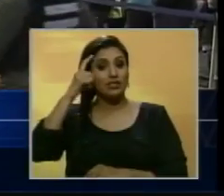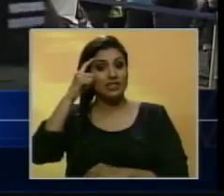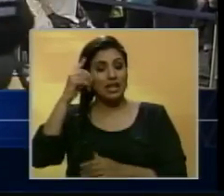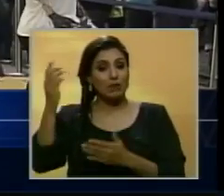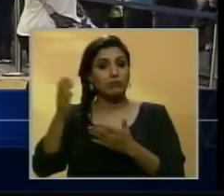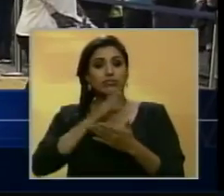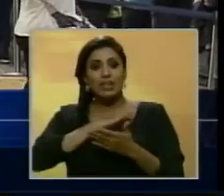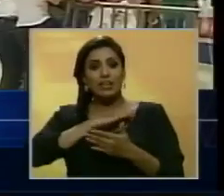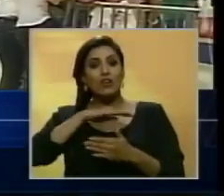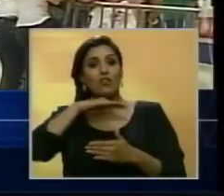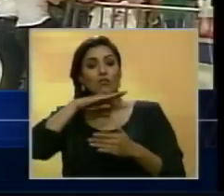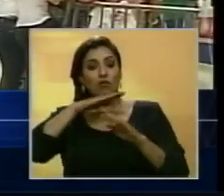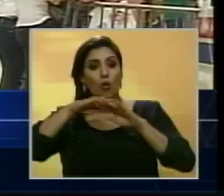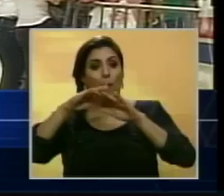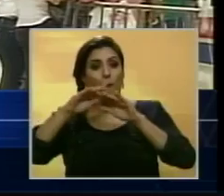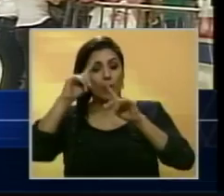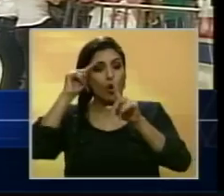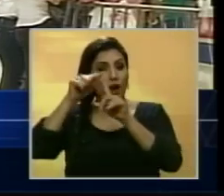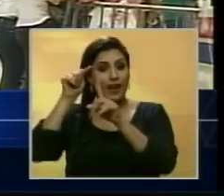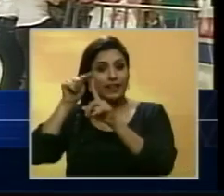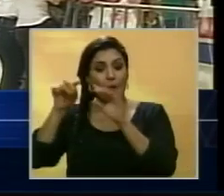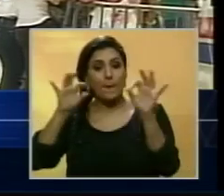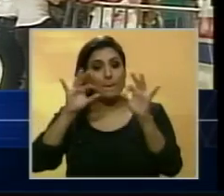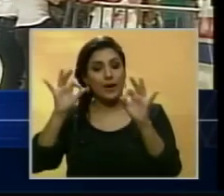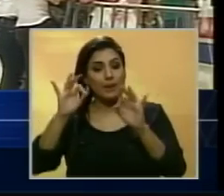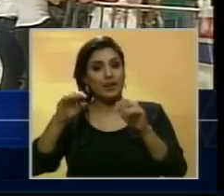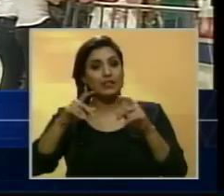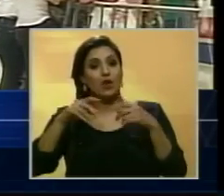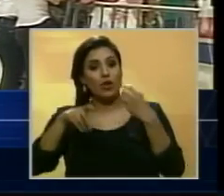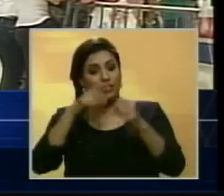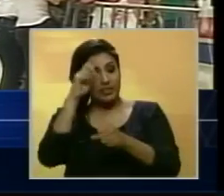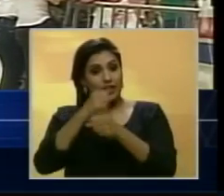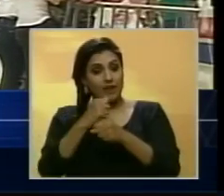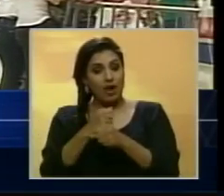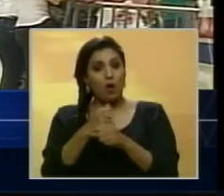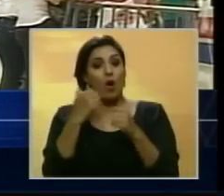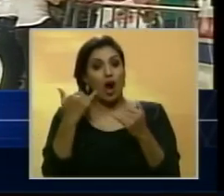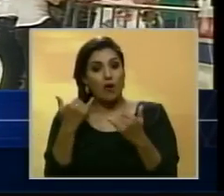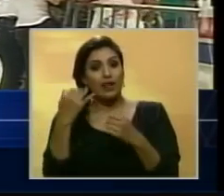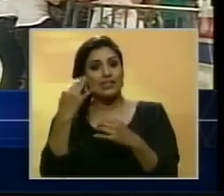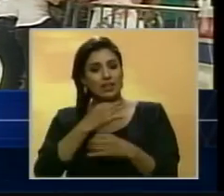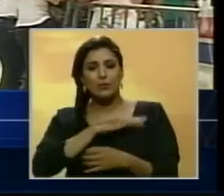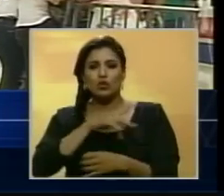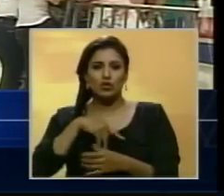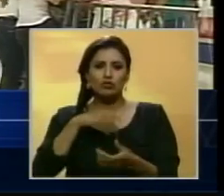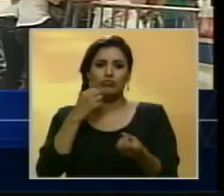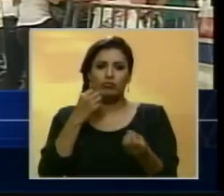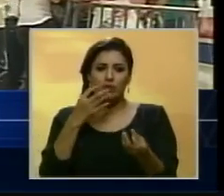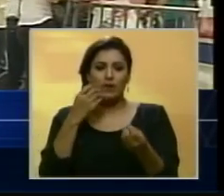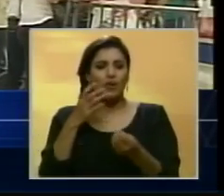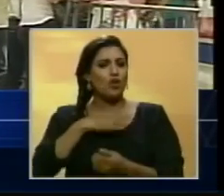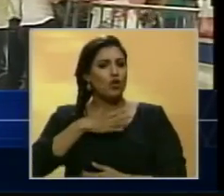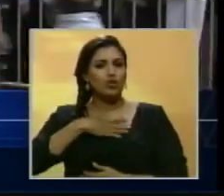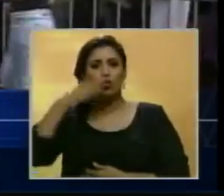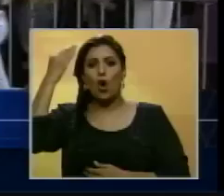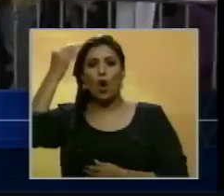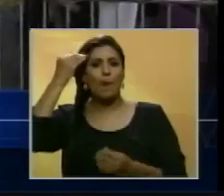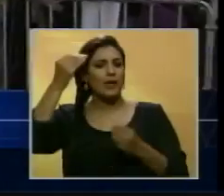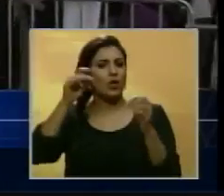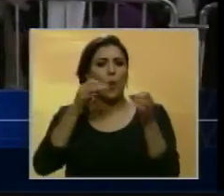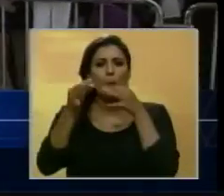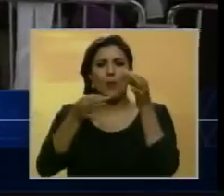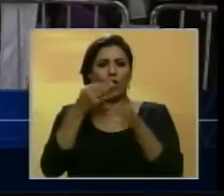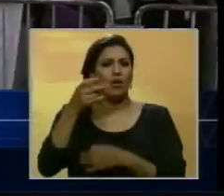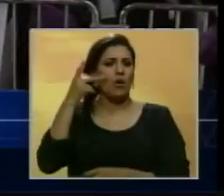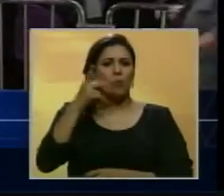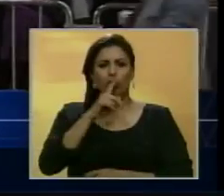han cubierto la meta que tienen prevista para este evento. Como siempre lo hemos dicho, no opinamos sobre las estrategias políticas